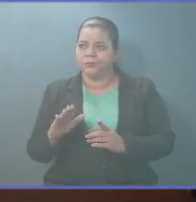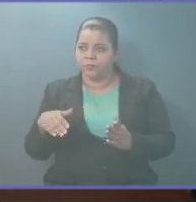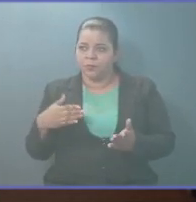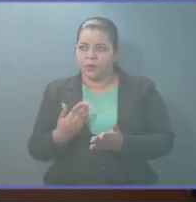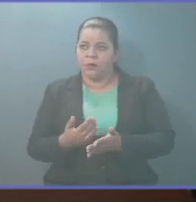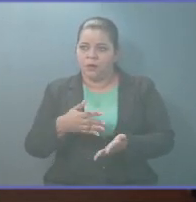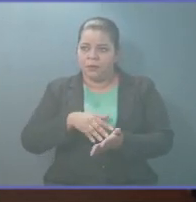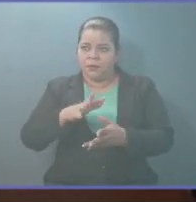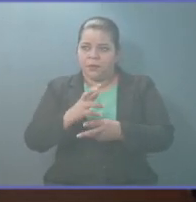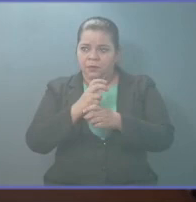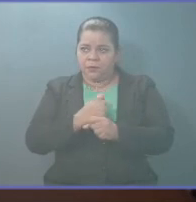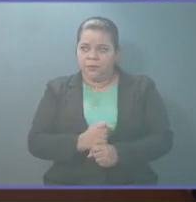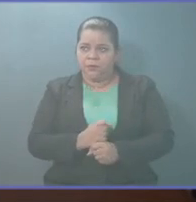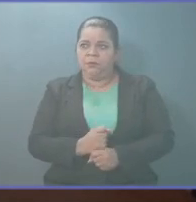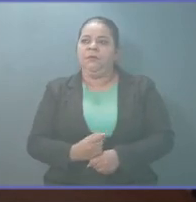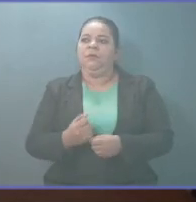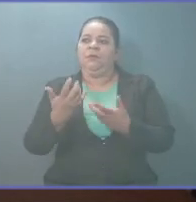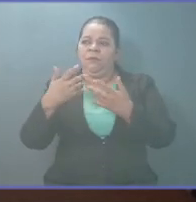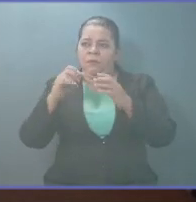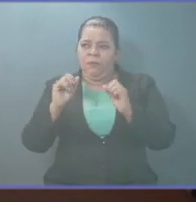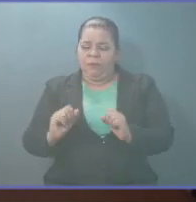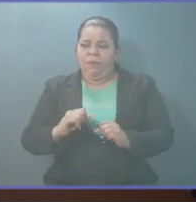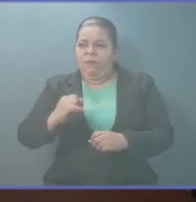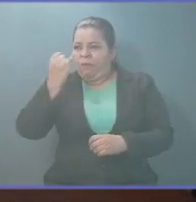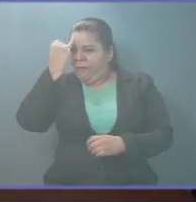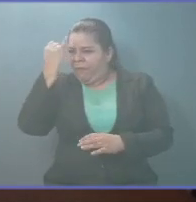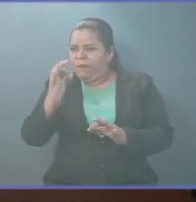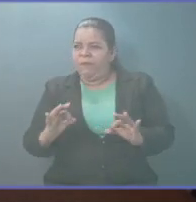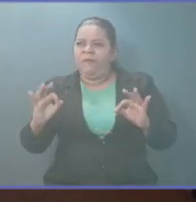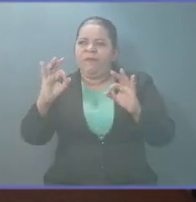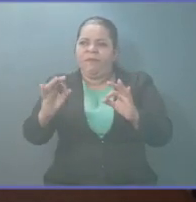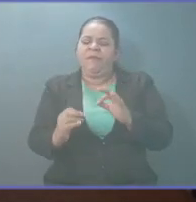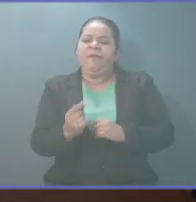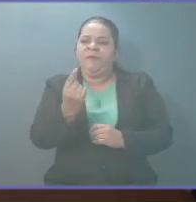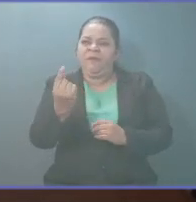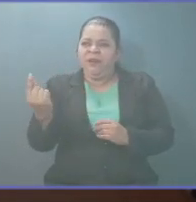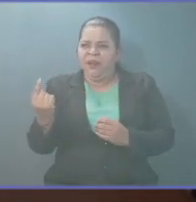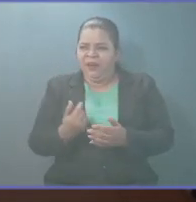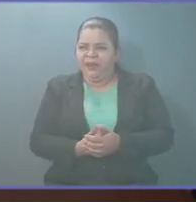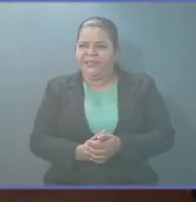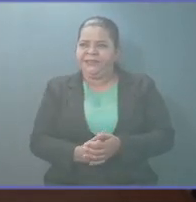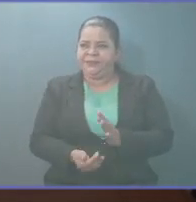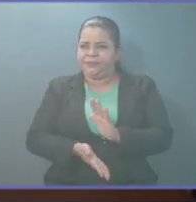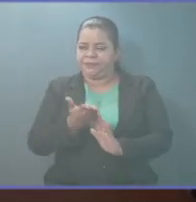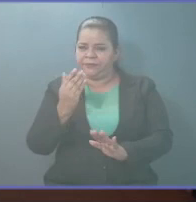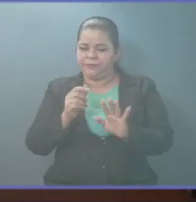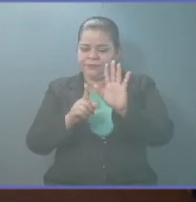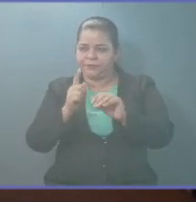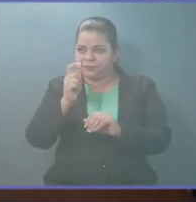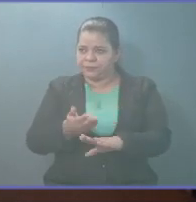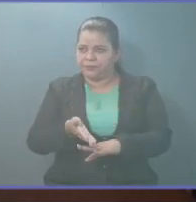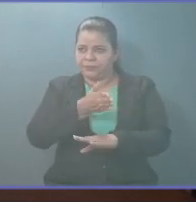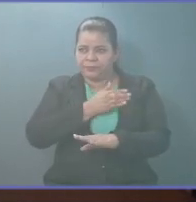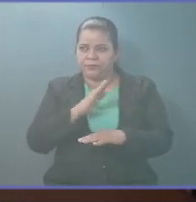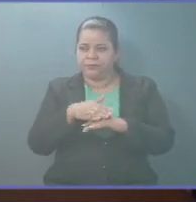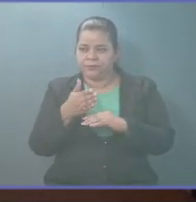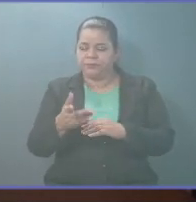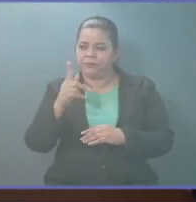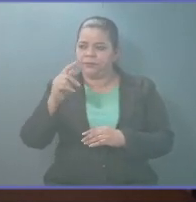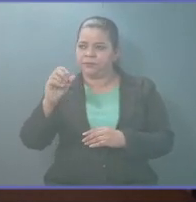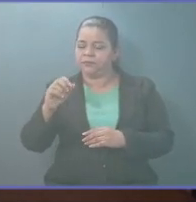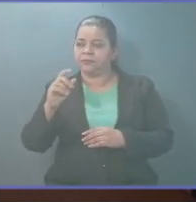de selección que garanticen la capacidad e idoneidad técnica y personal para el cargo, a más tardar 6 meses previo a que los miembros del tribunal